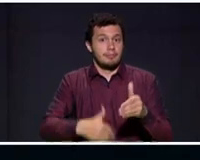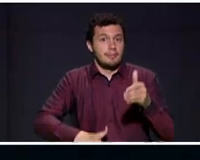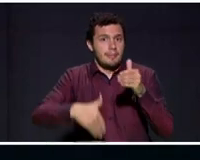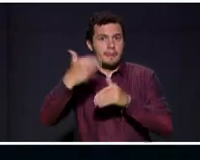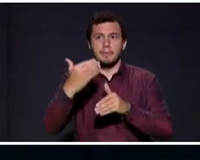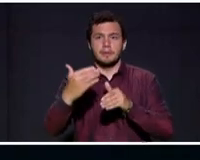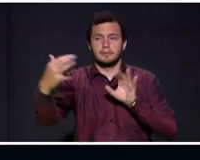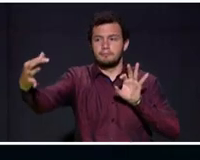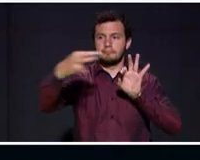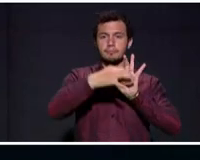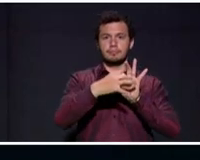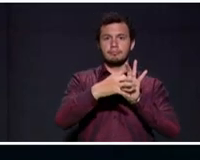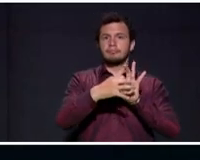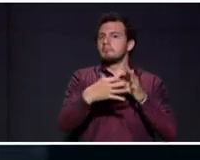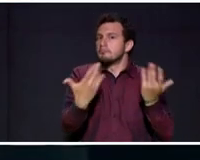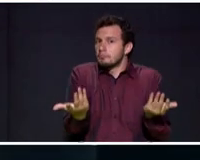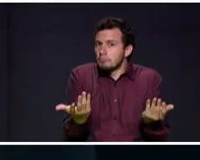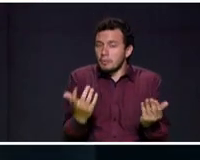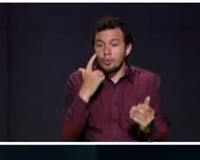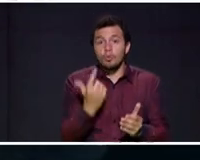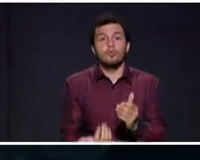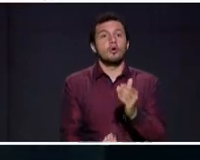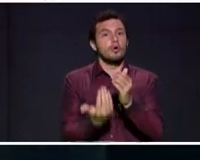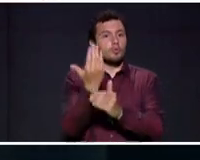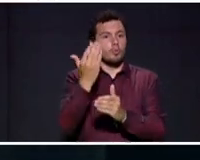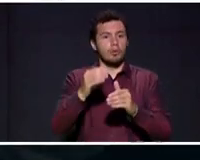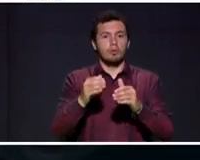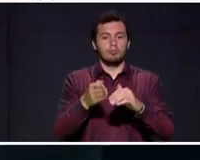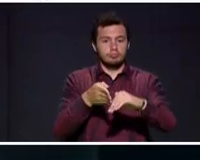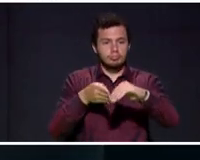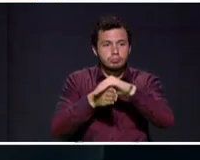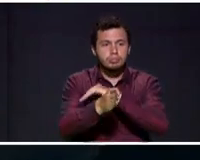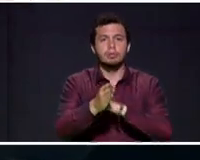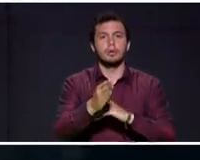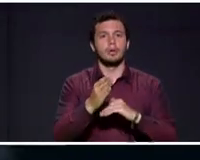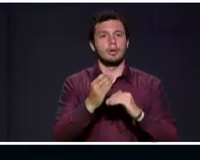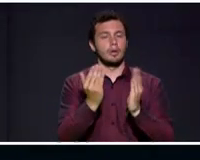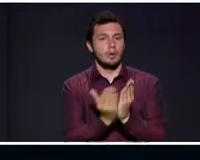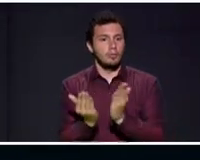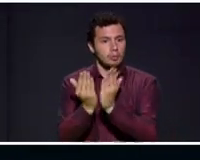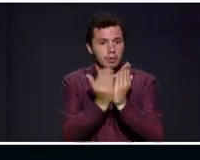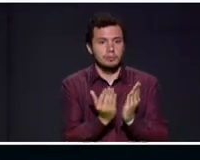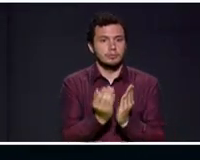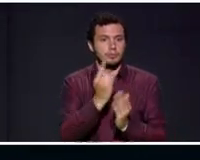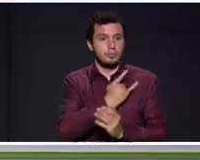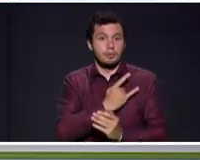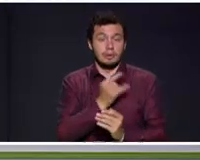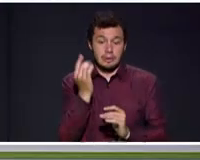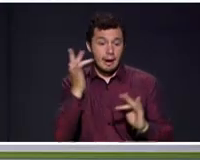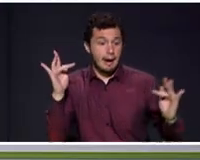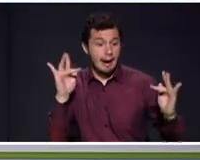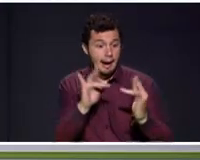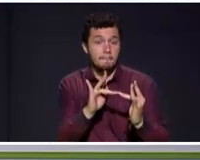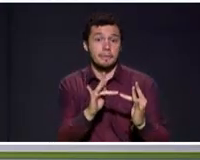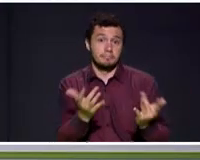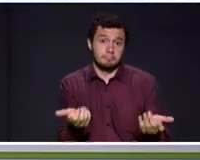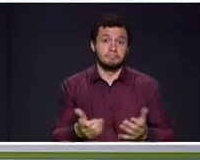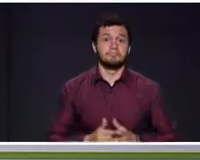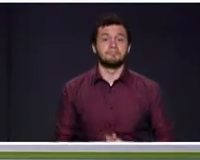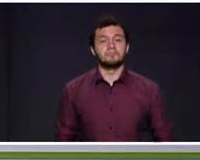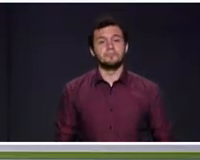también una afluencia a esa educación superior que en una educación sobre todo pertinente candidato con esteban